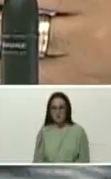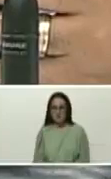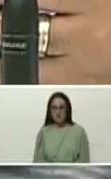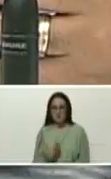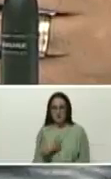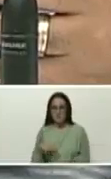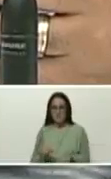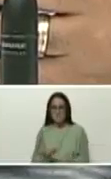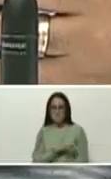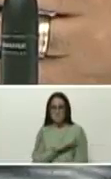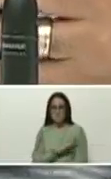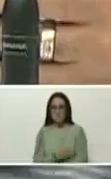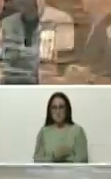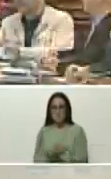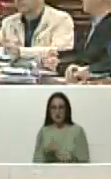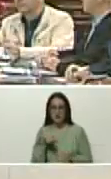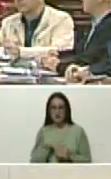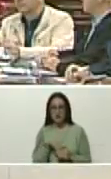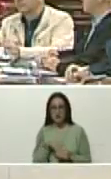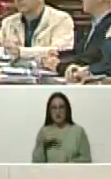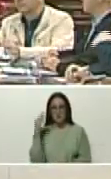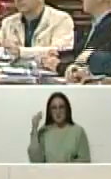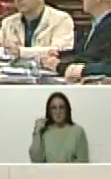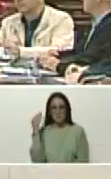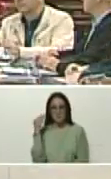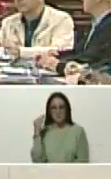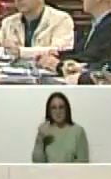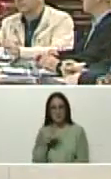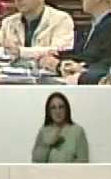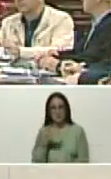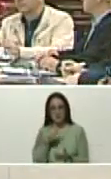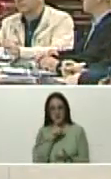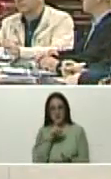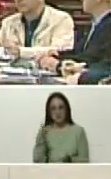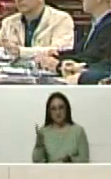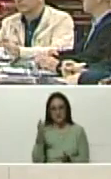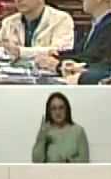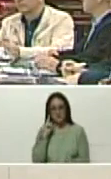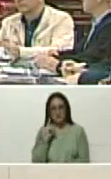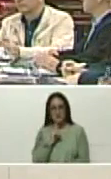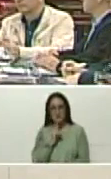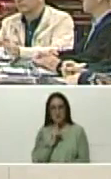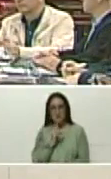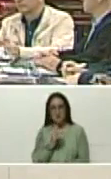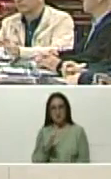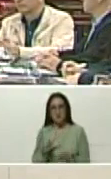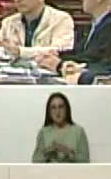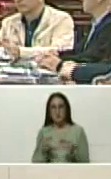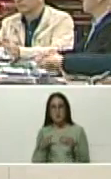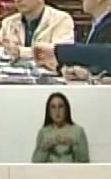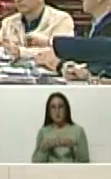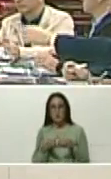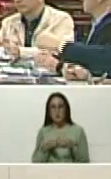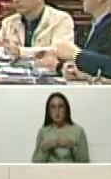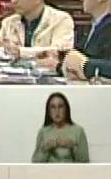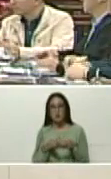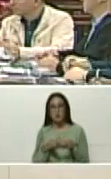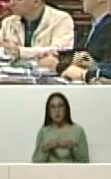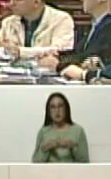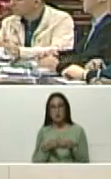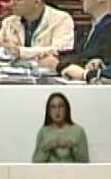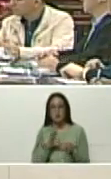electoral del pensamiento del libertador Simón Bolívar y desarrolla toda la fase del